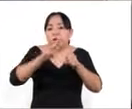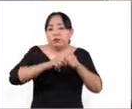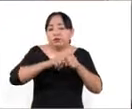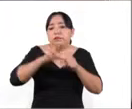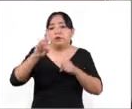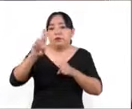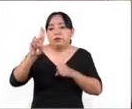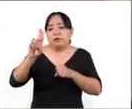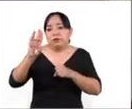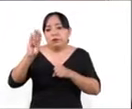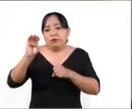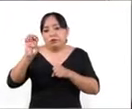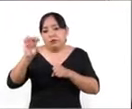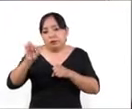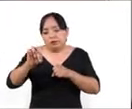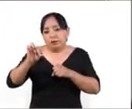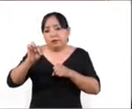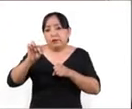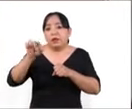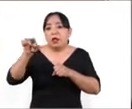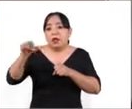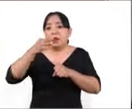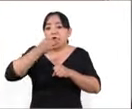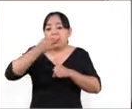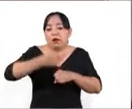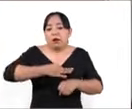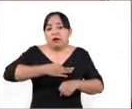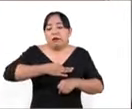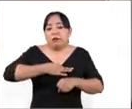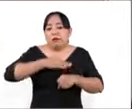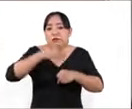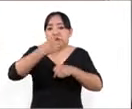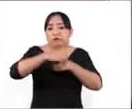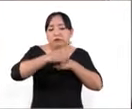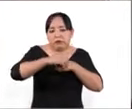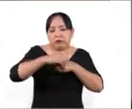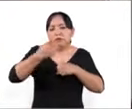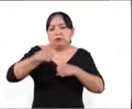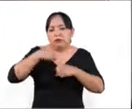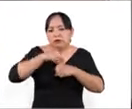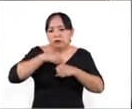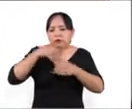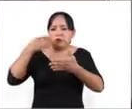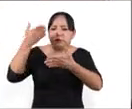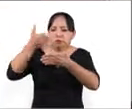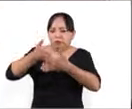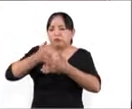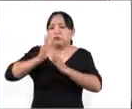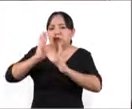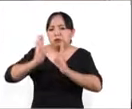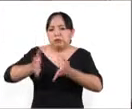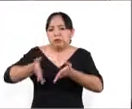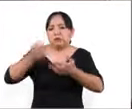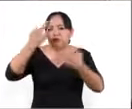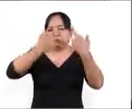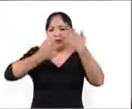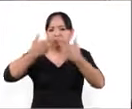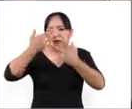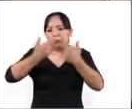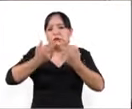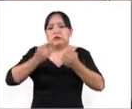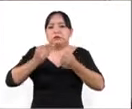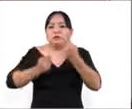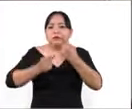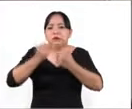en ese sentido, y ningún daño material que lamentar, solamente crisis nerviosa. Y bueno, en este caso